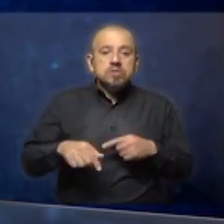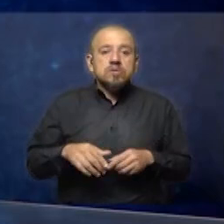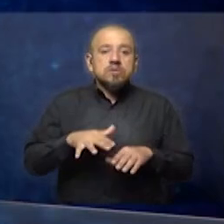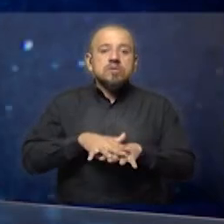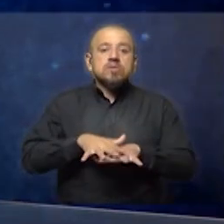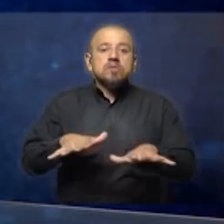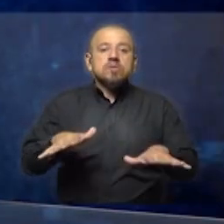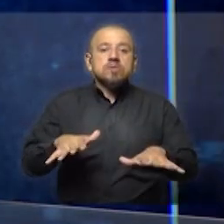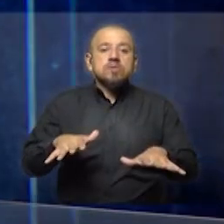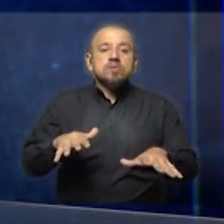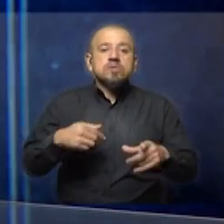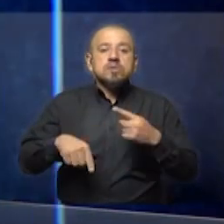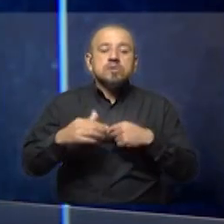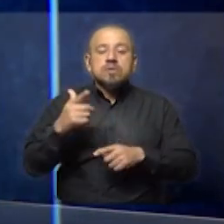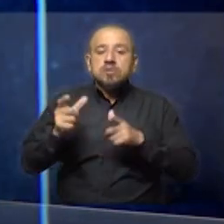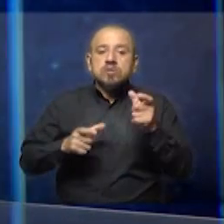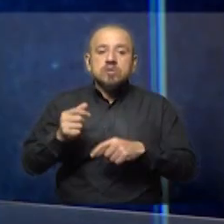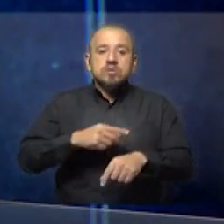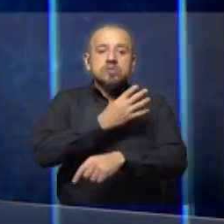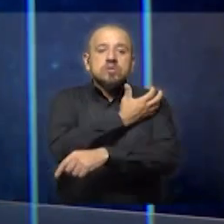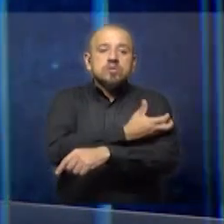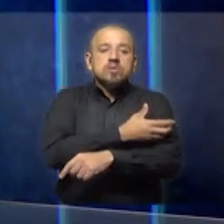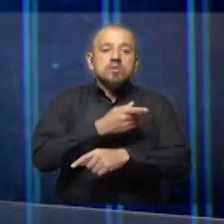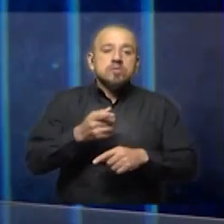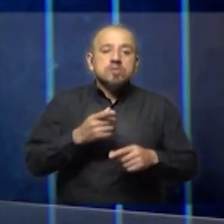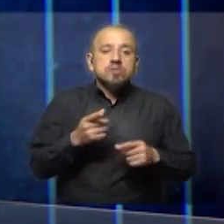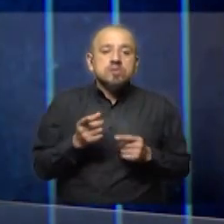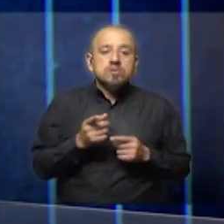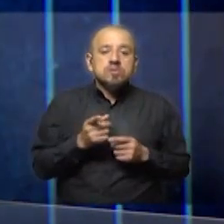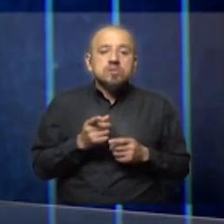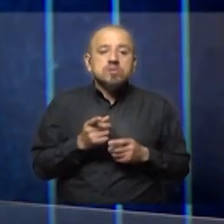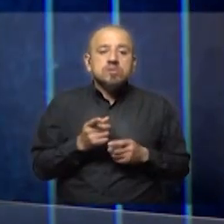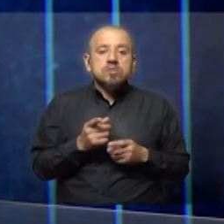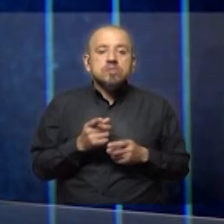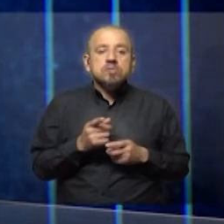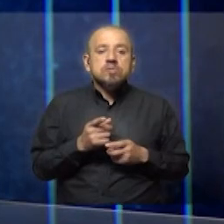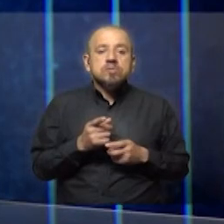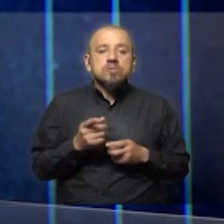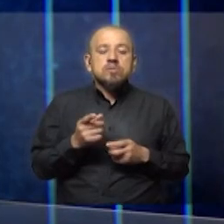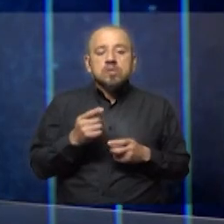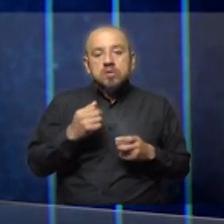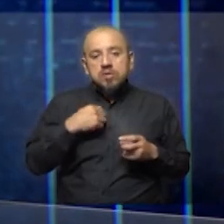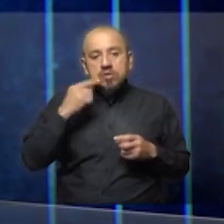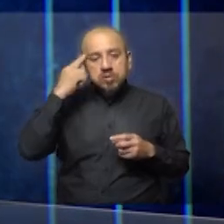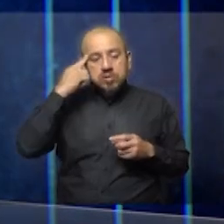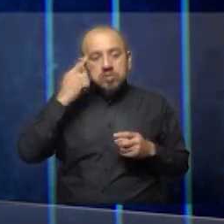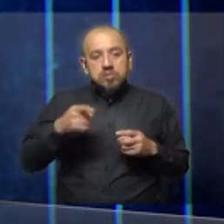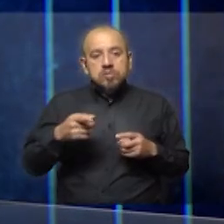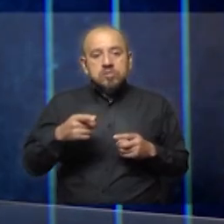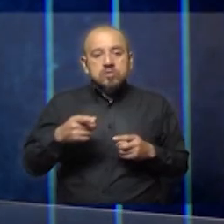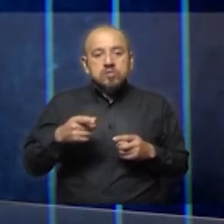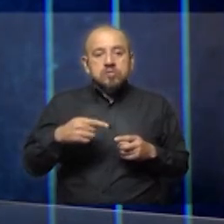multiplican las clases Humildes me parece a mí me parece muy muy digno